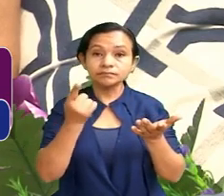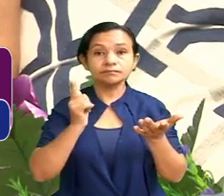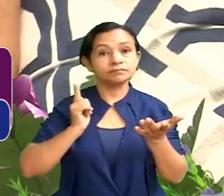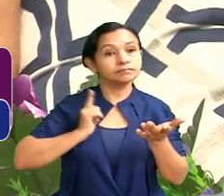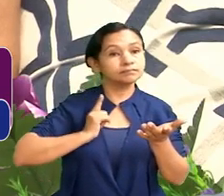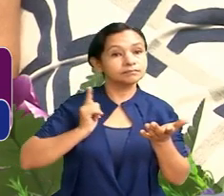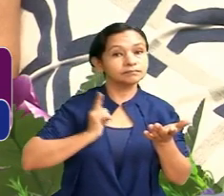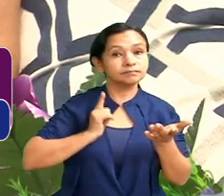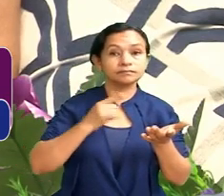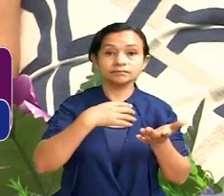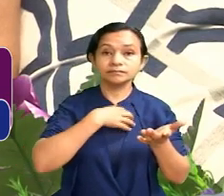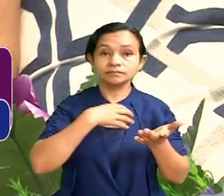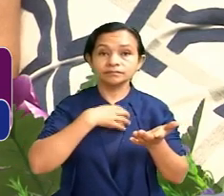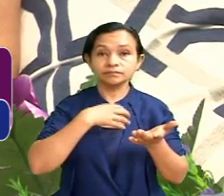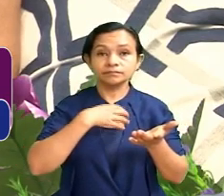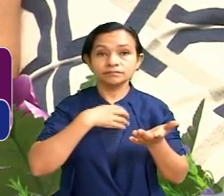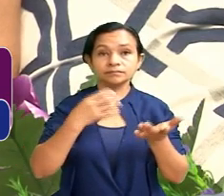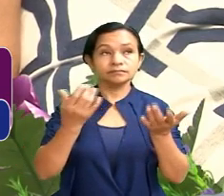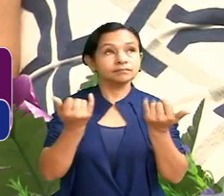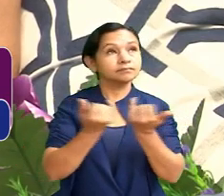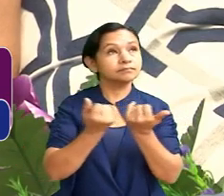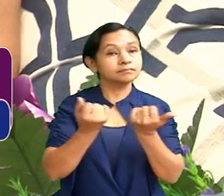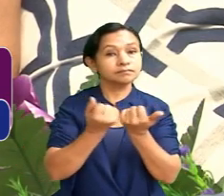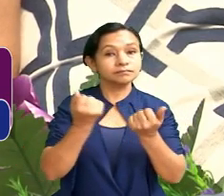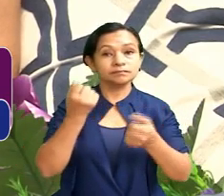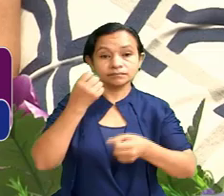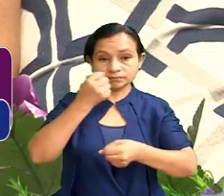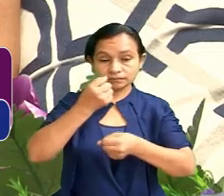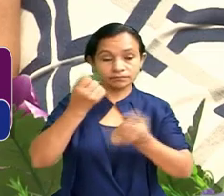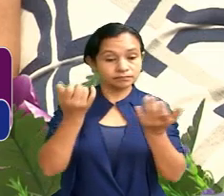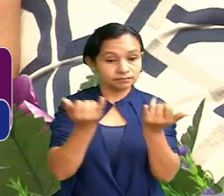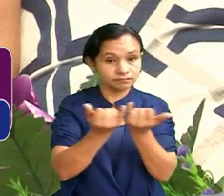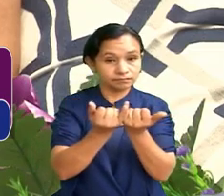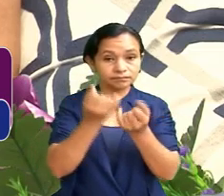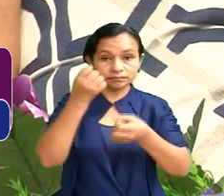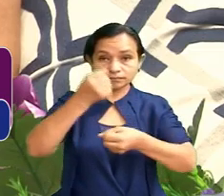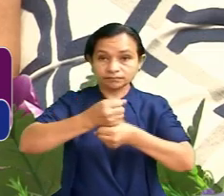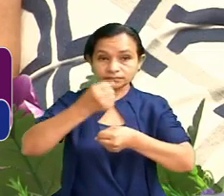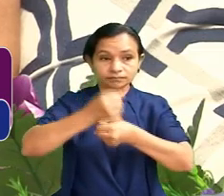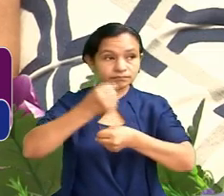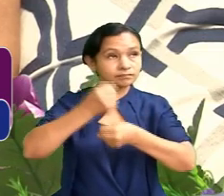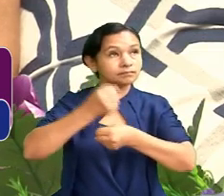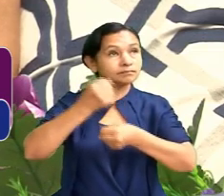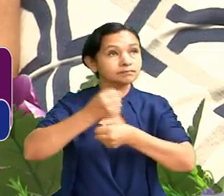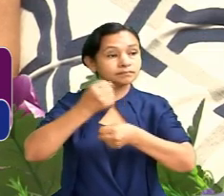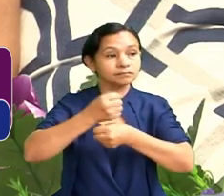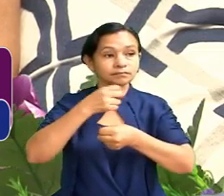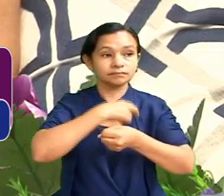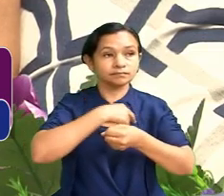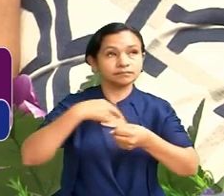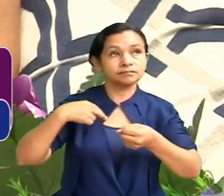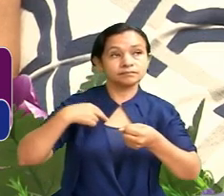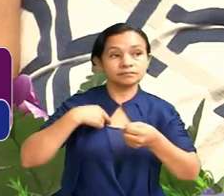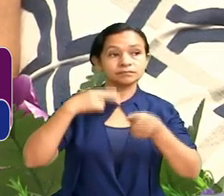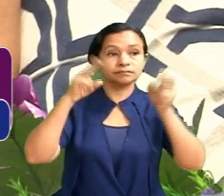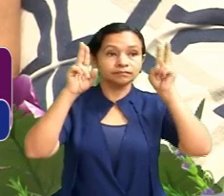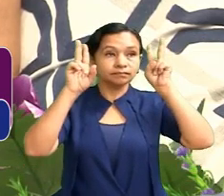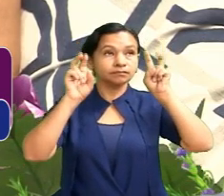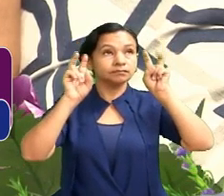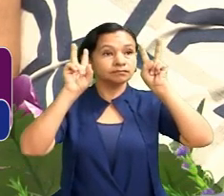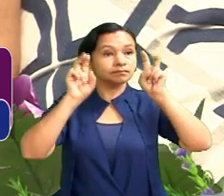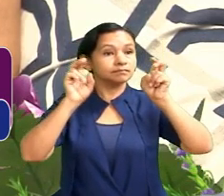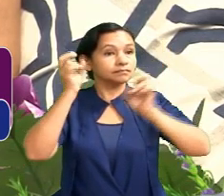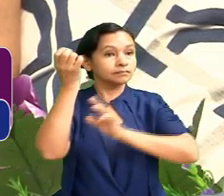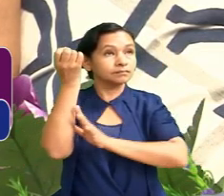nuestro plan de trabajo denominado plan verano de amor de los gobiernos locales y al respecto de eso las